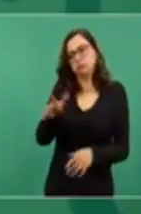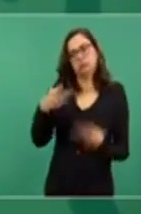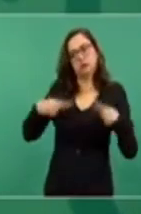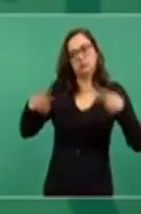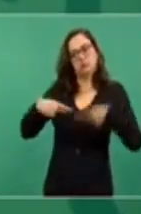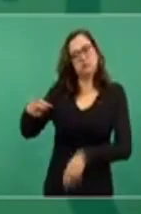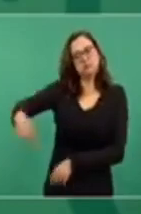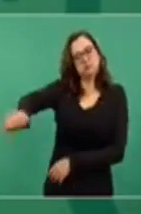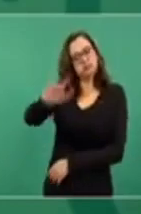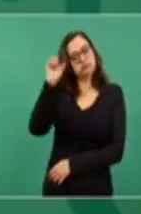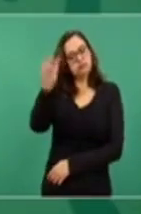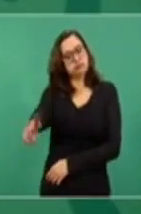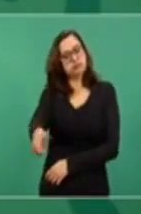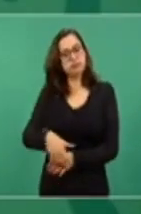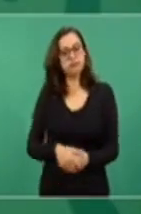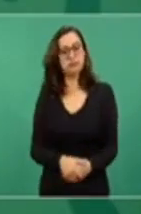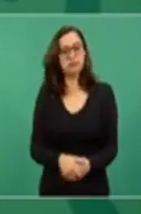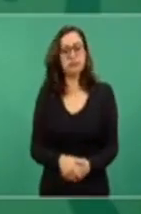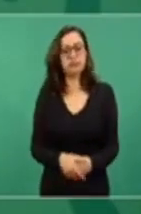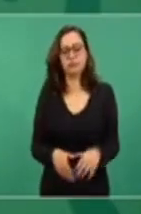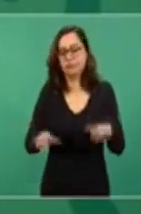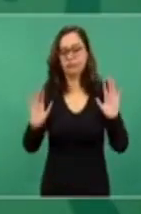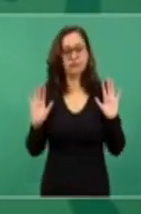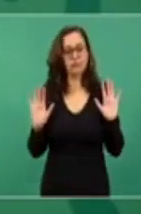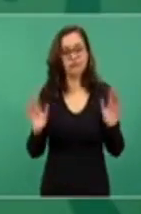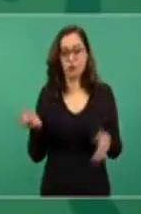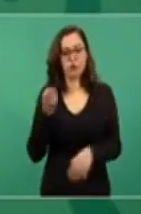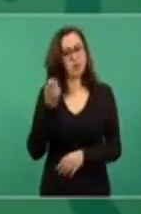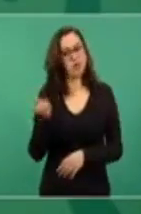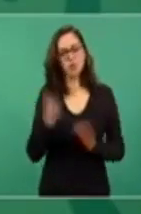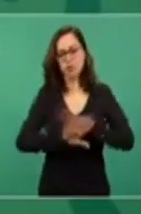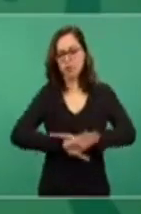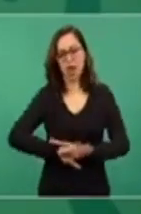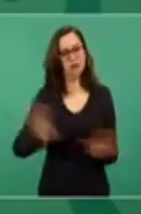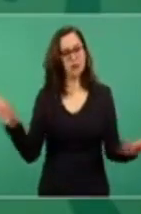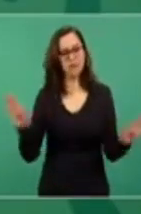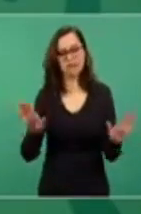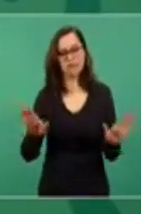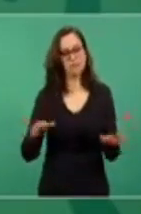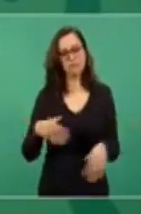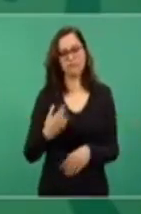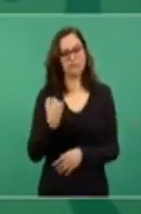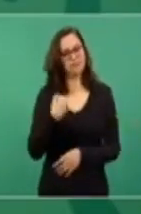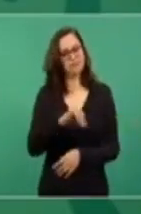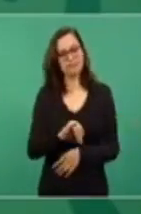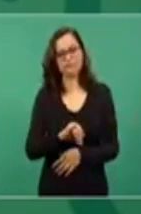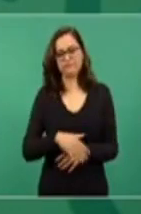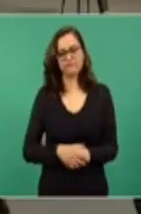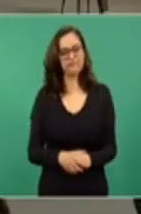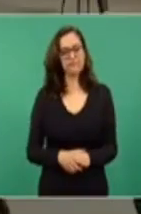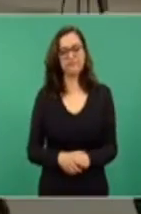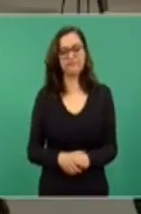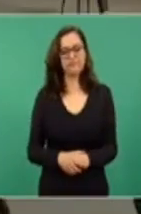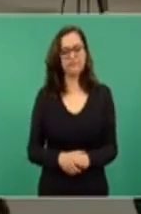Entonces eso ya no, que se vayan para otro lado